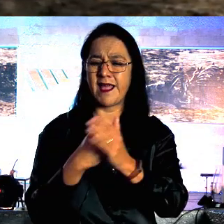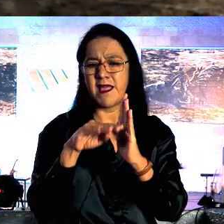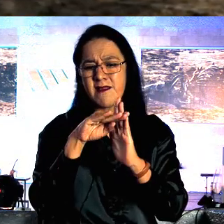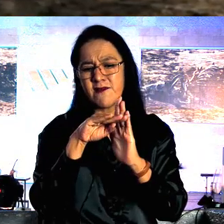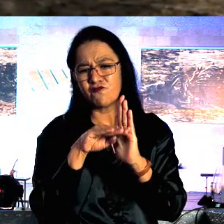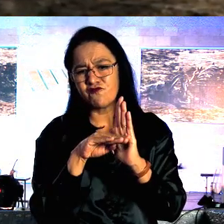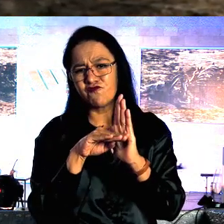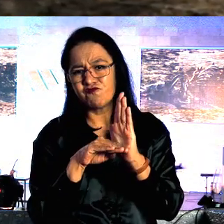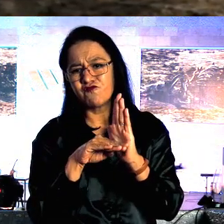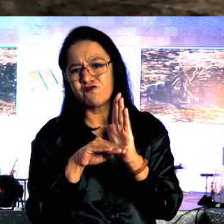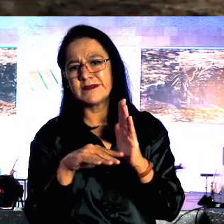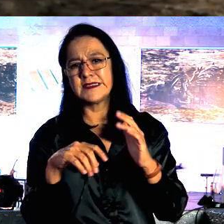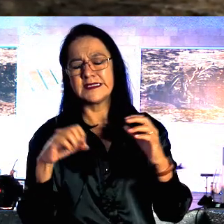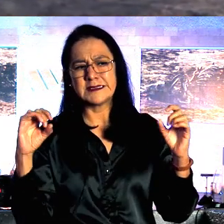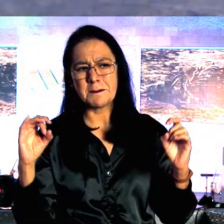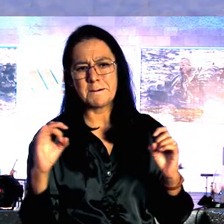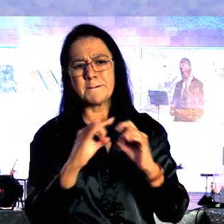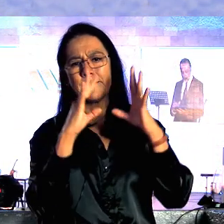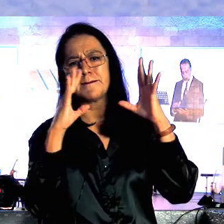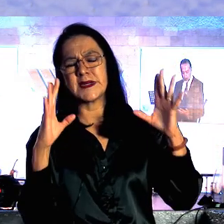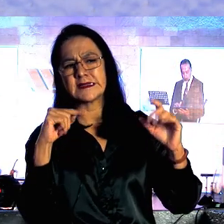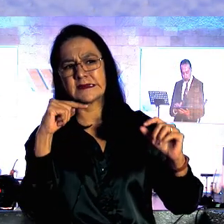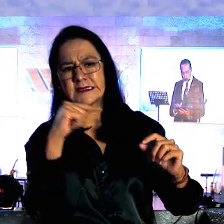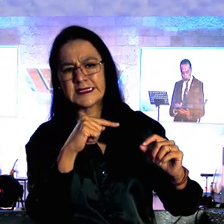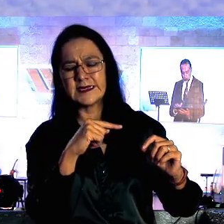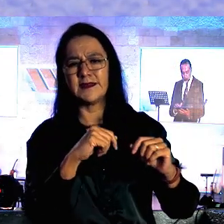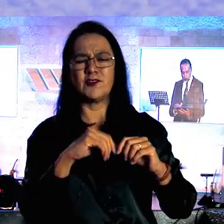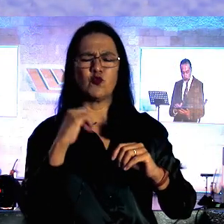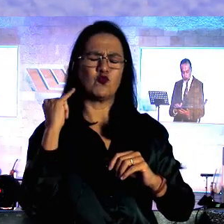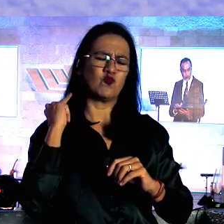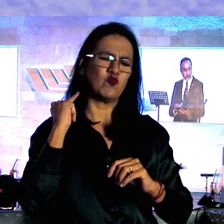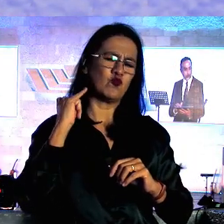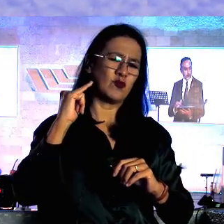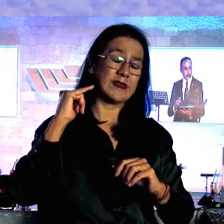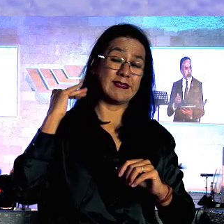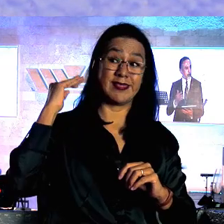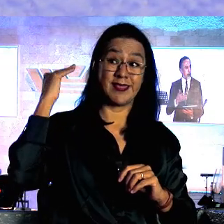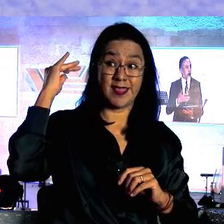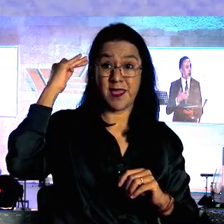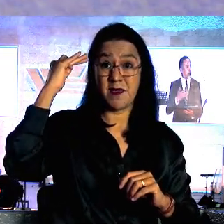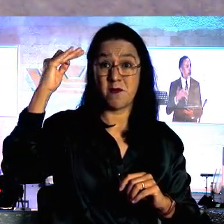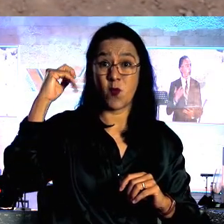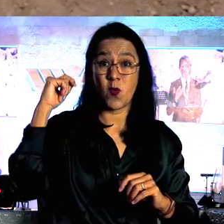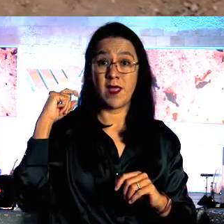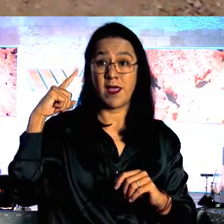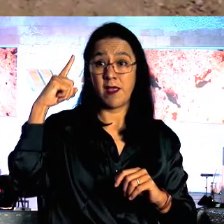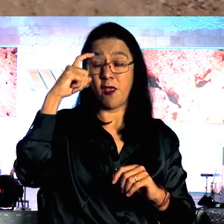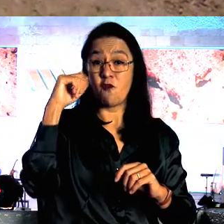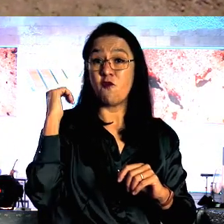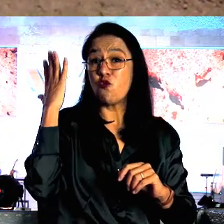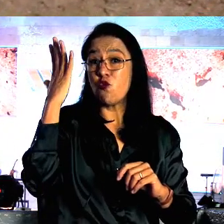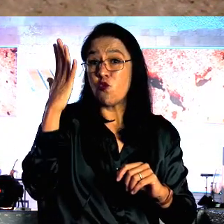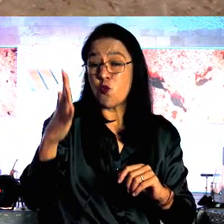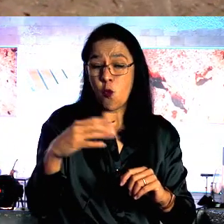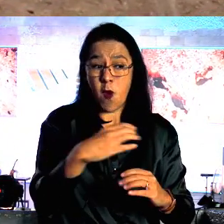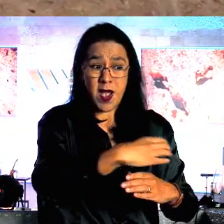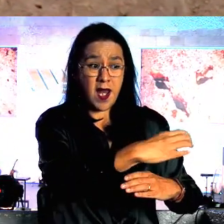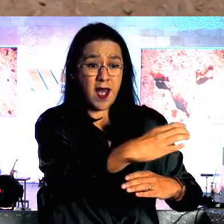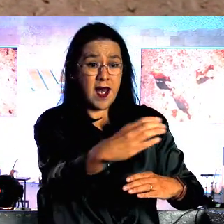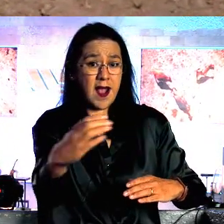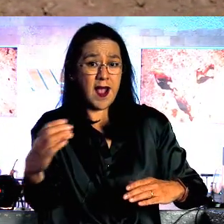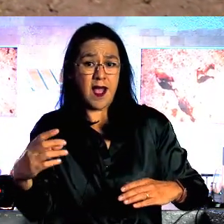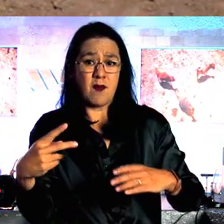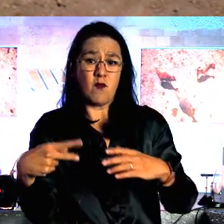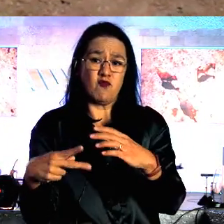obviamente, y tener impactos significativos a largo plazo, porque va a haber problemas agrícolas, las